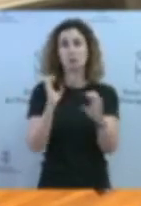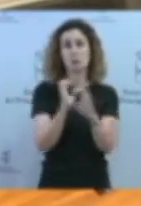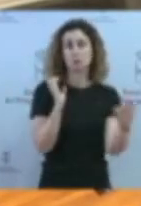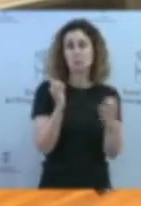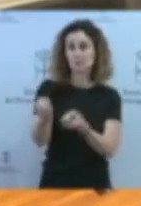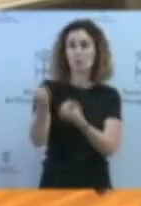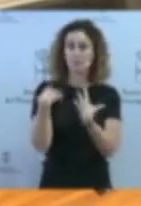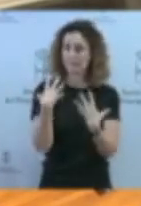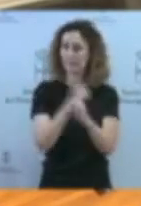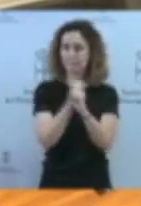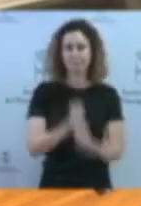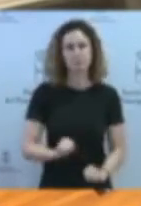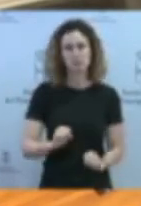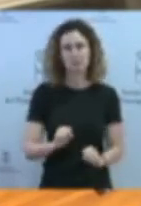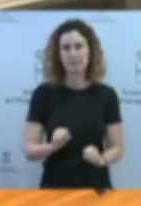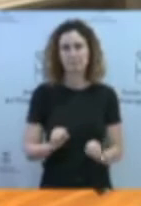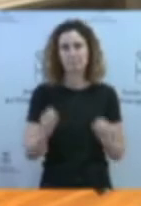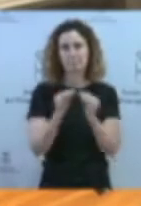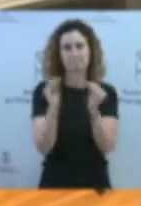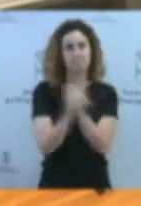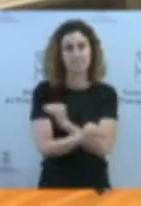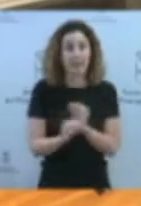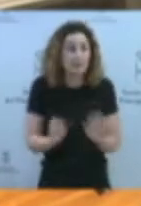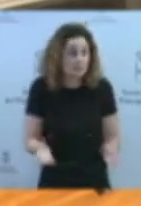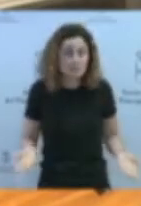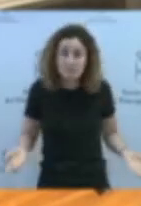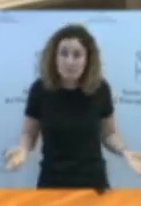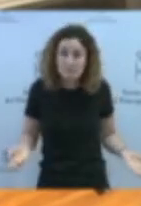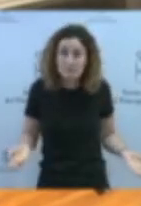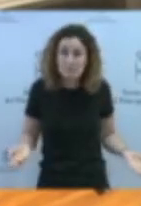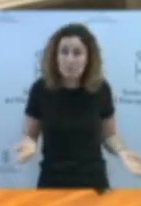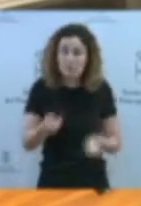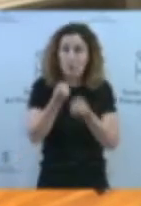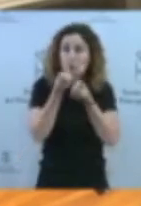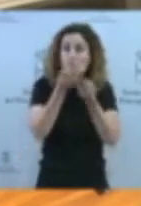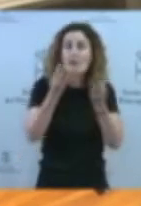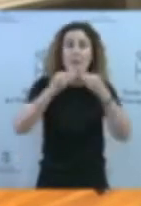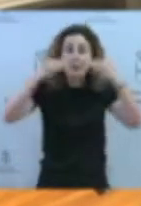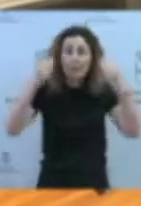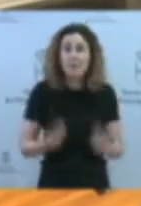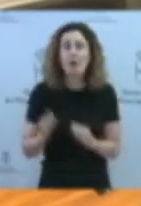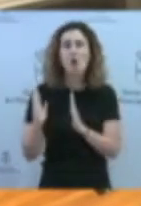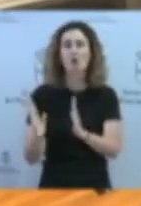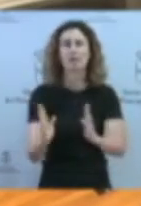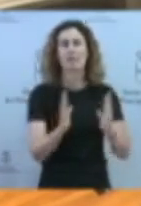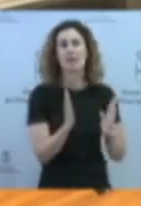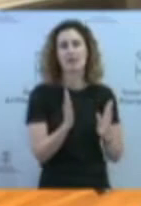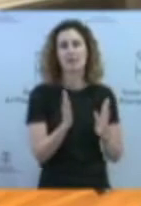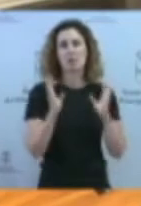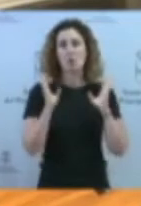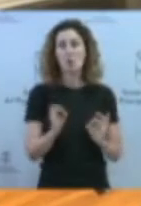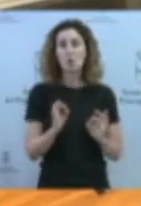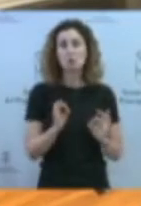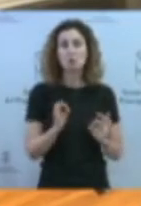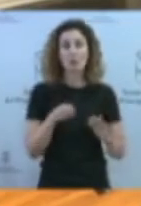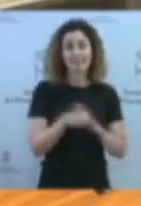compatibilizar en aras de anunciar debidamente, de ordenar debidamente la salida y la entrada del alumnado. En